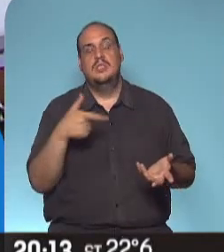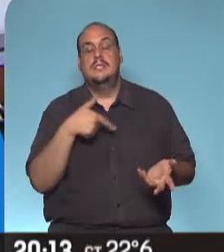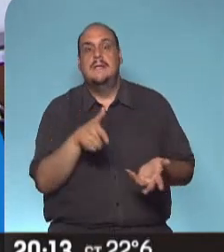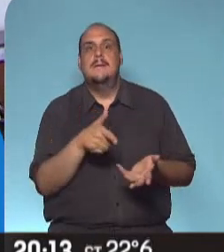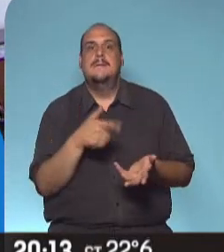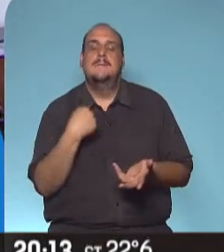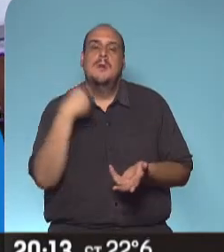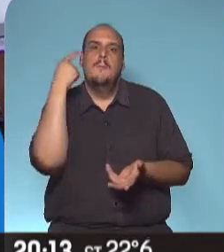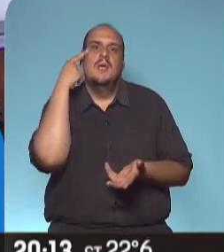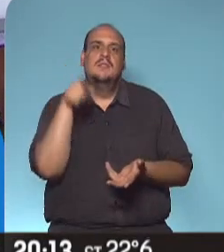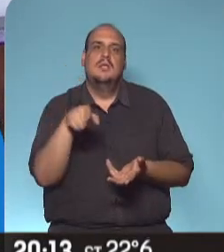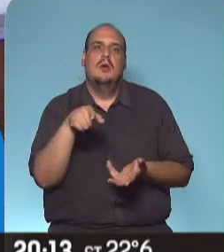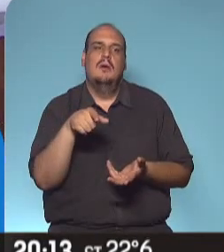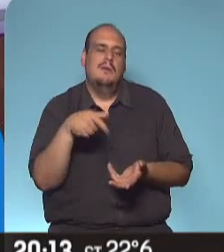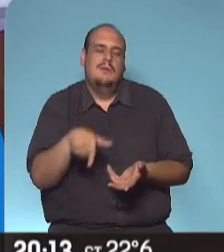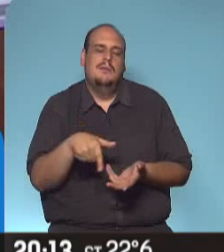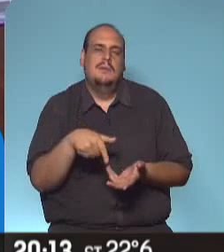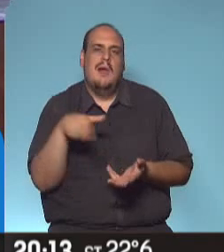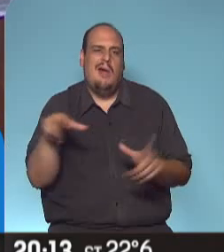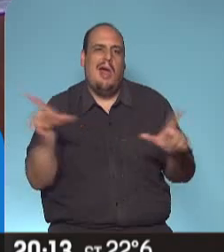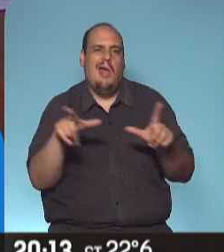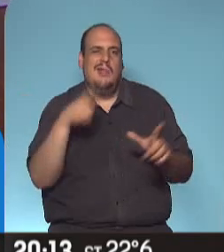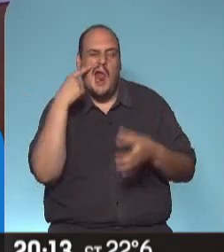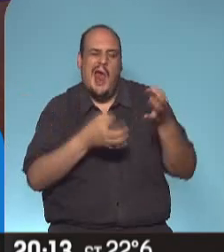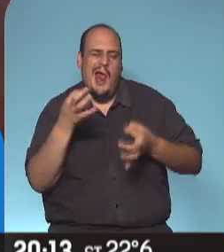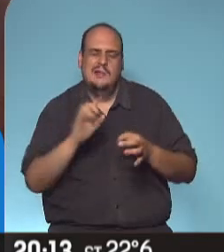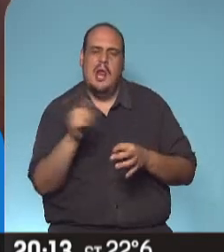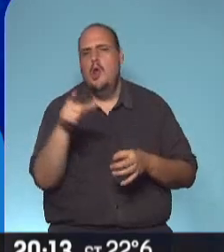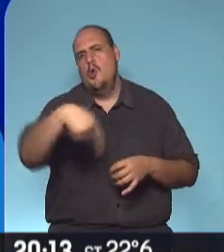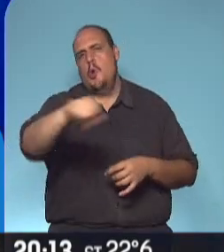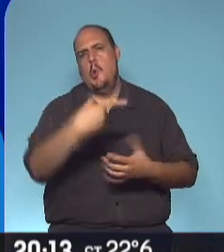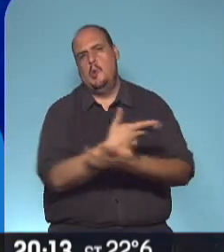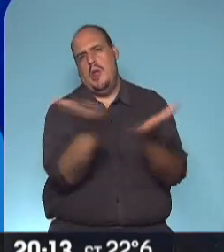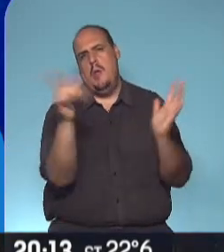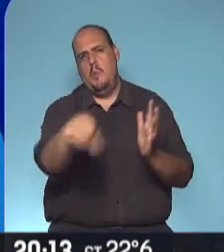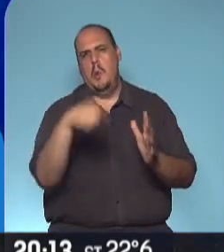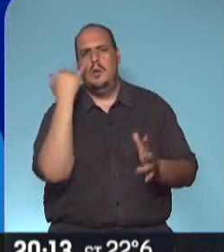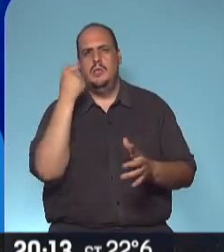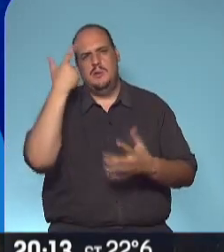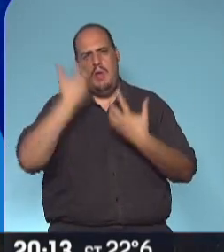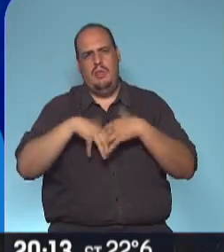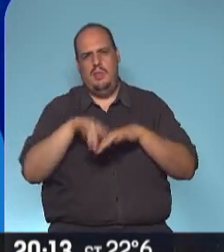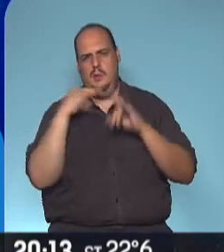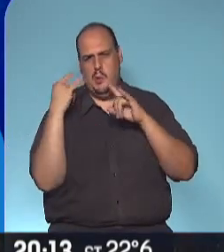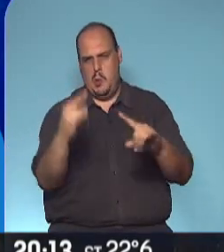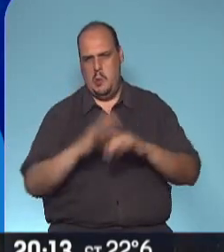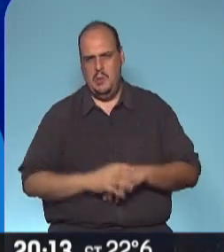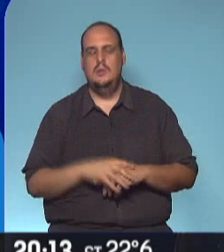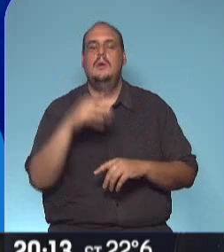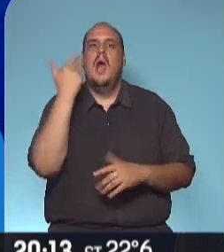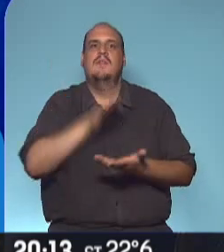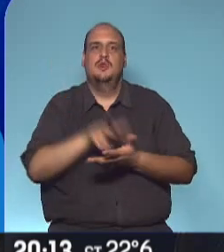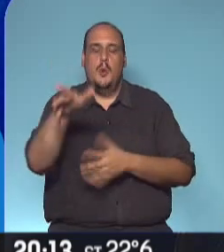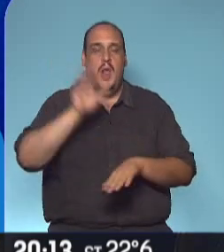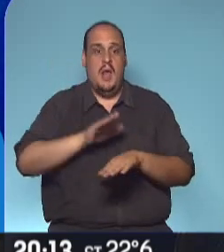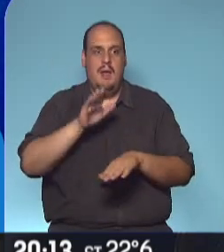y yo creo que tampoco tiene demasiado sentido hacerlo desde un medio de comunicación ya el público en general en general lo hace si habla de la irresponsabilidad de aquellos